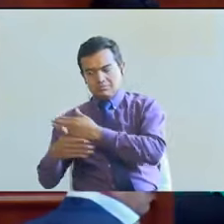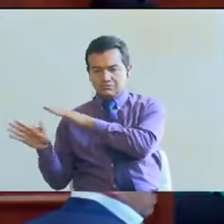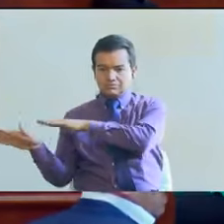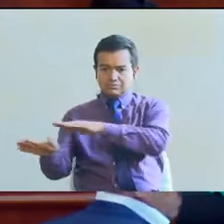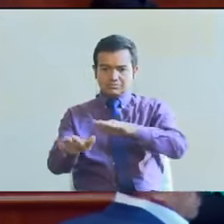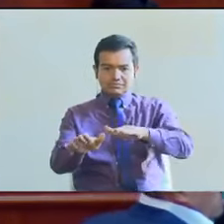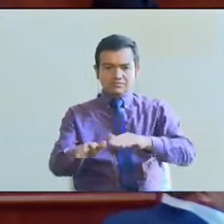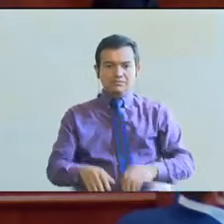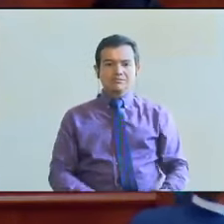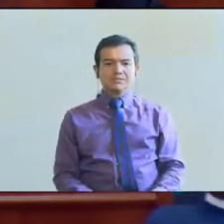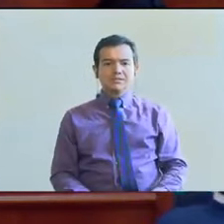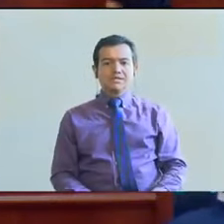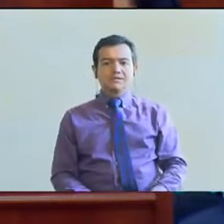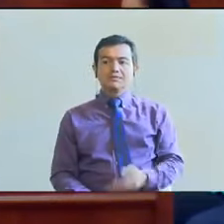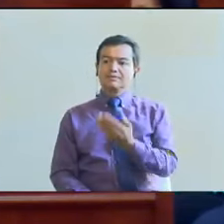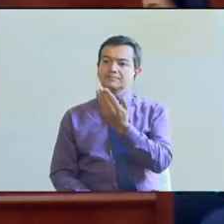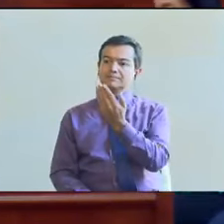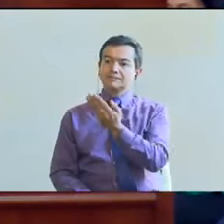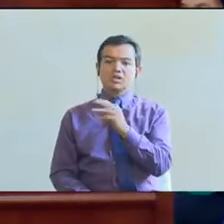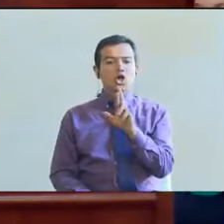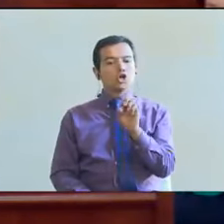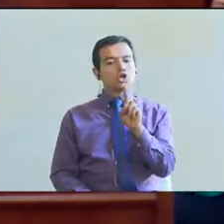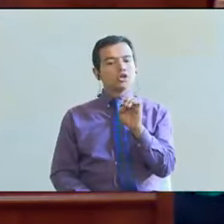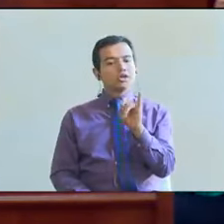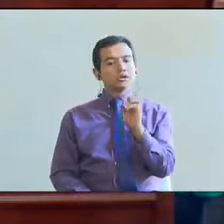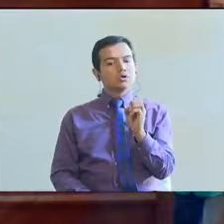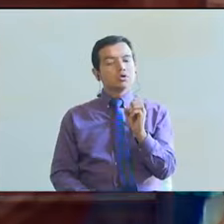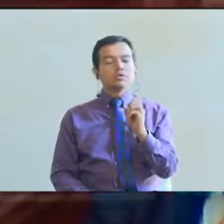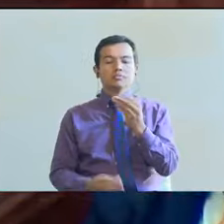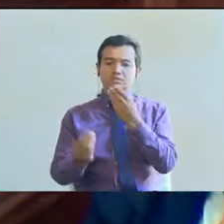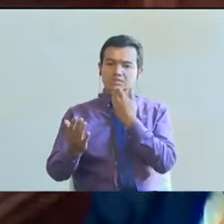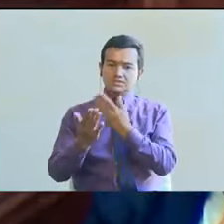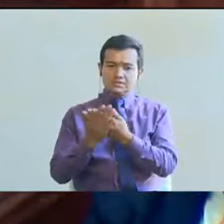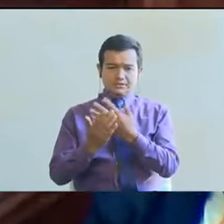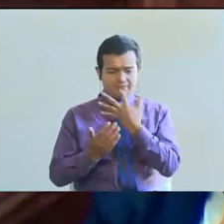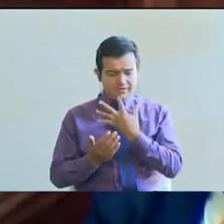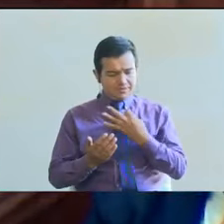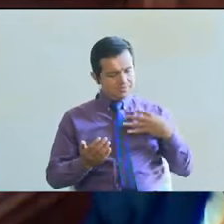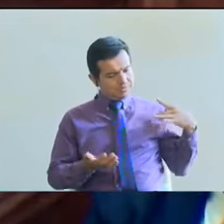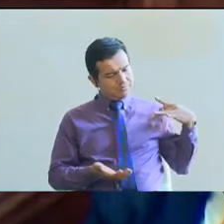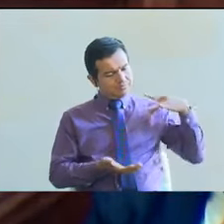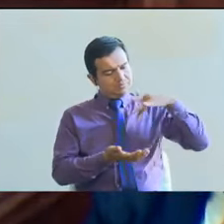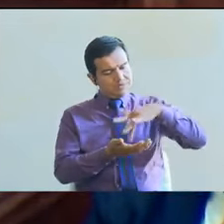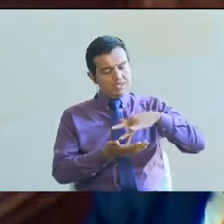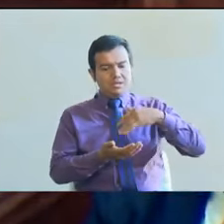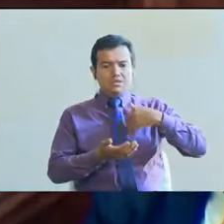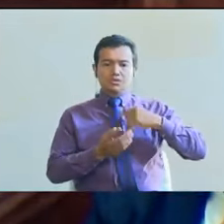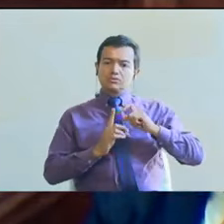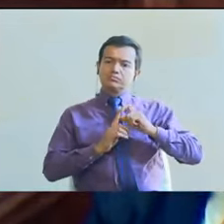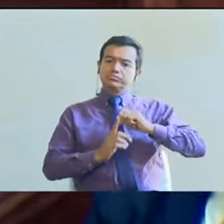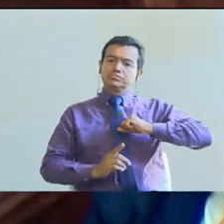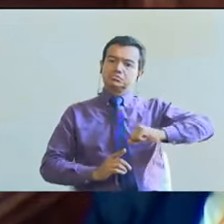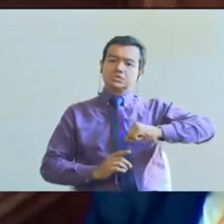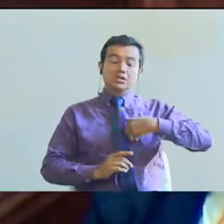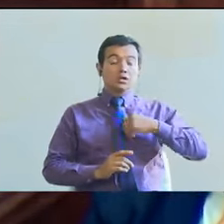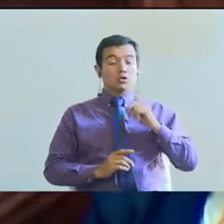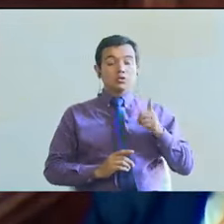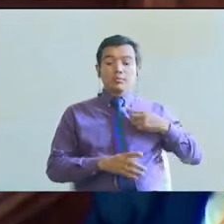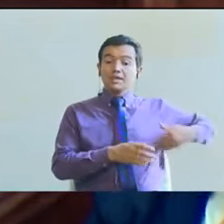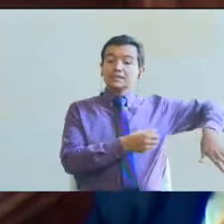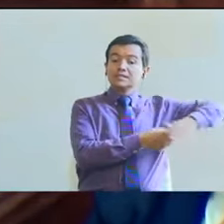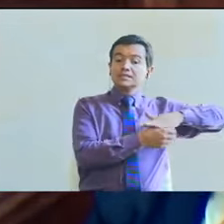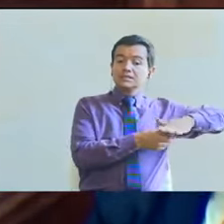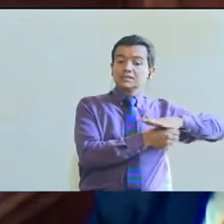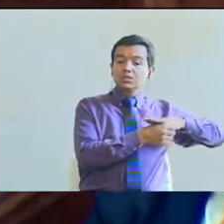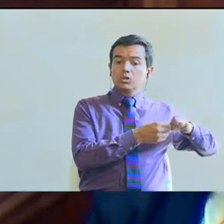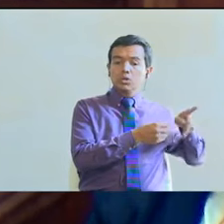estimado presidente Rodrigo Lara y gracias a todos ustedes por permitirnos realmente este derecho de palabra para expresar la gravedad de la